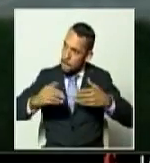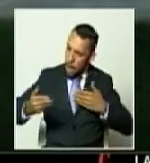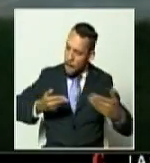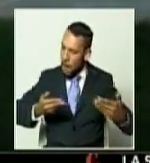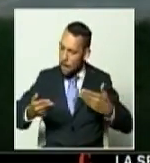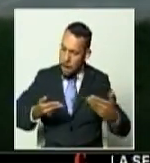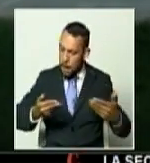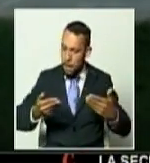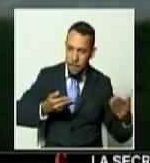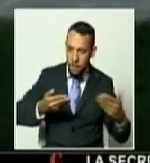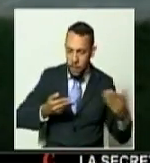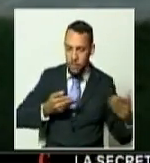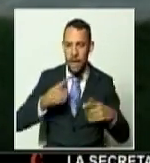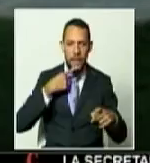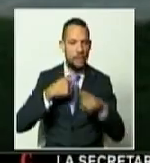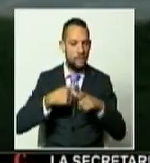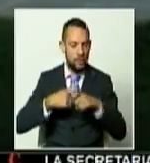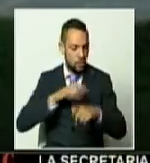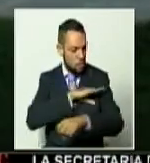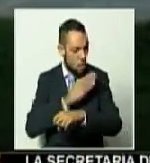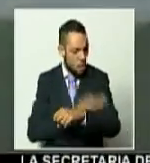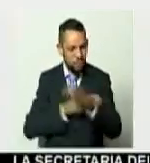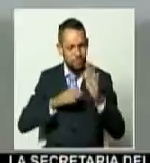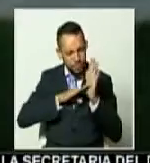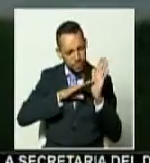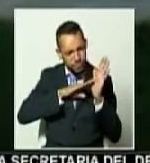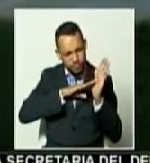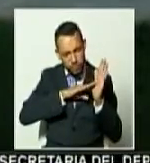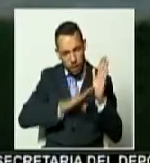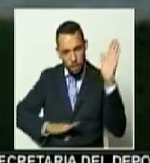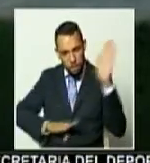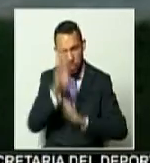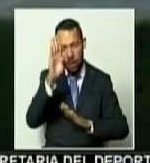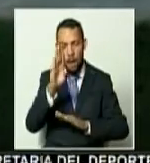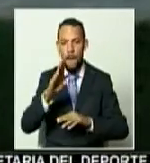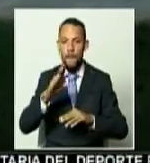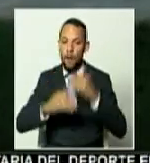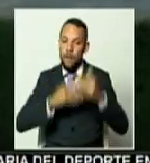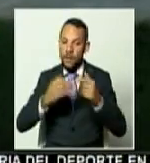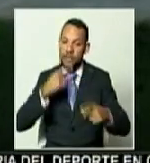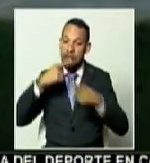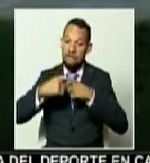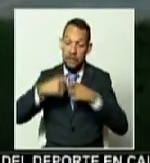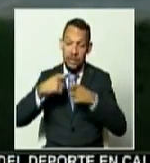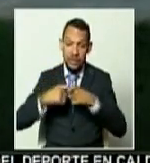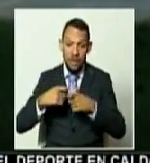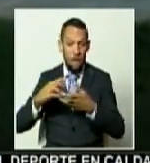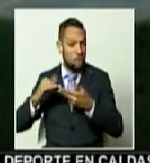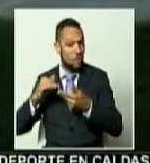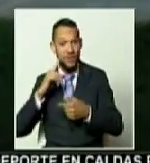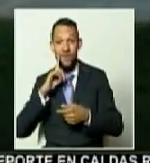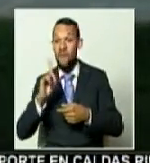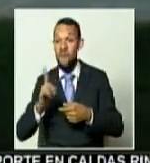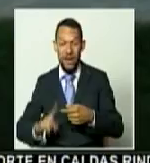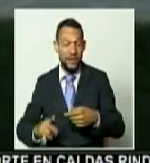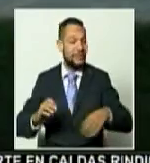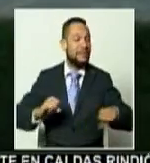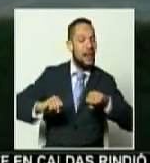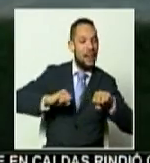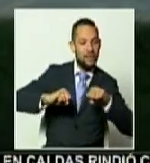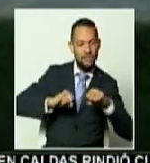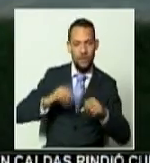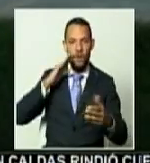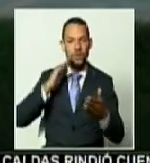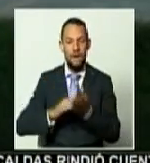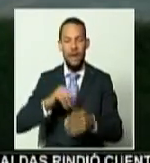jugar, jugamos duro, hasta los últimos minutos se vino a decidir el partido. Se nos iba complicando y ahí pedimos un tiempo fuera ahí como para volvernos a calmar y